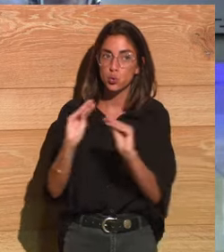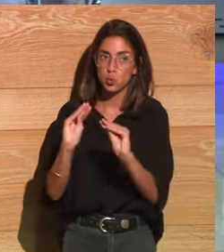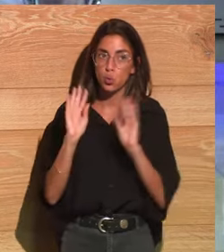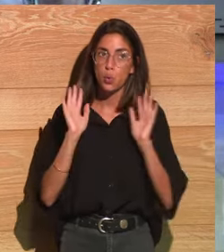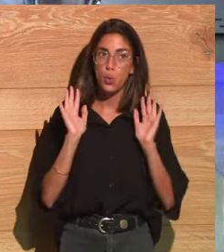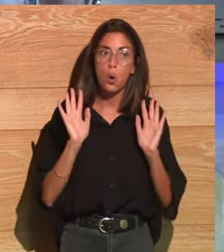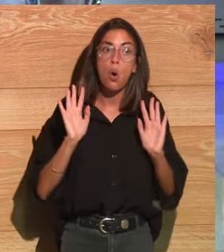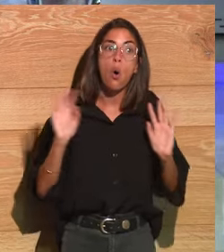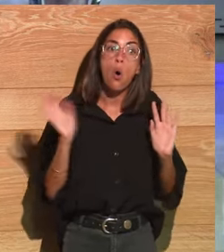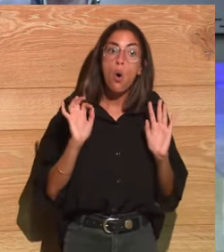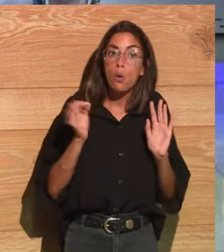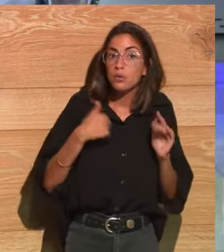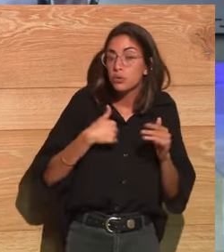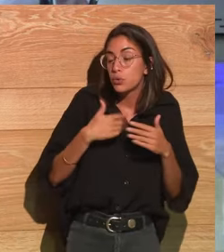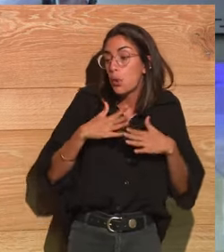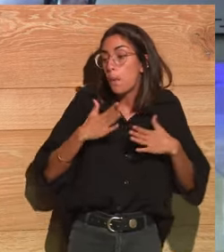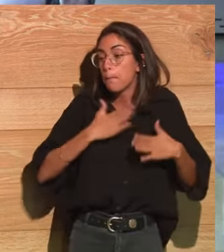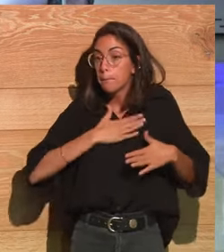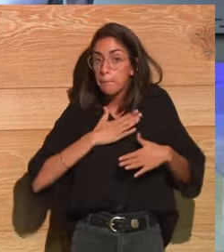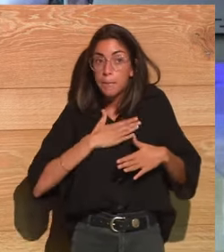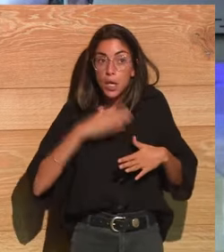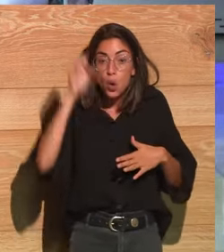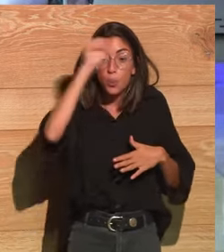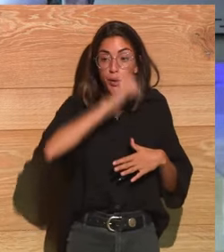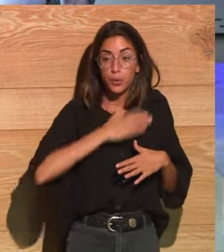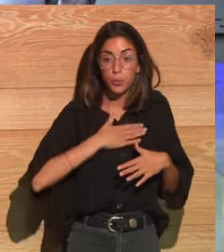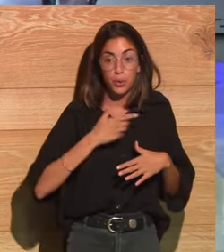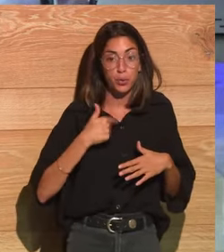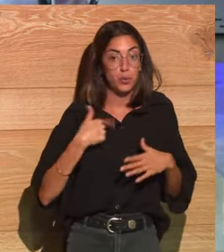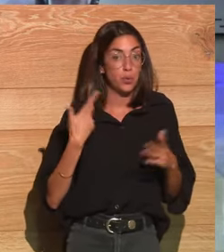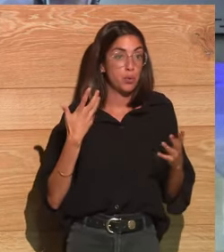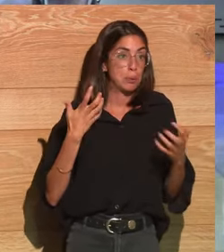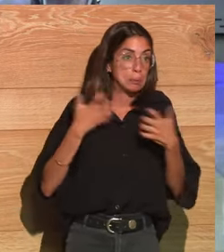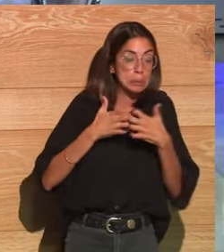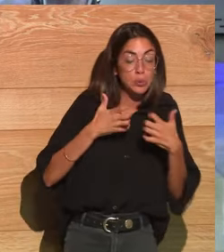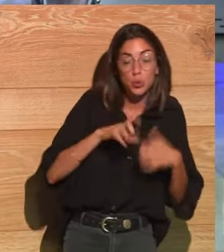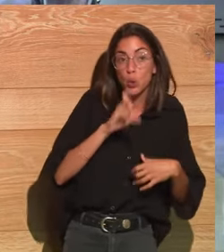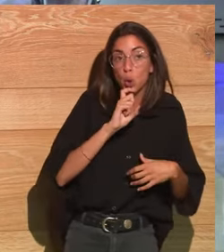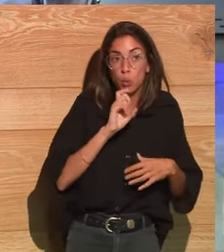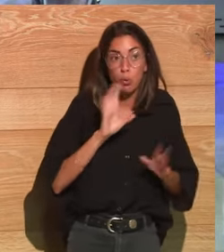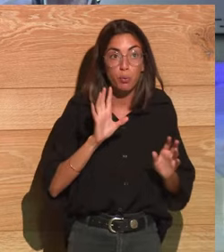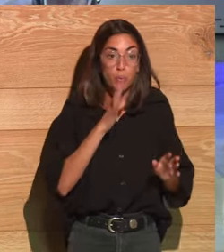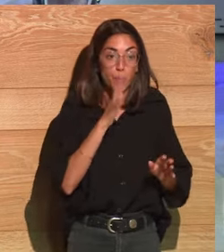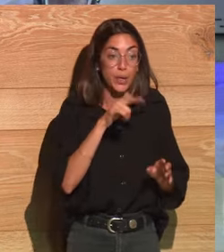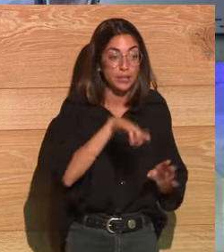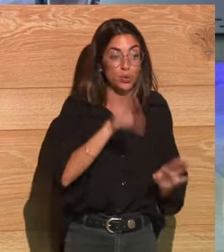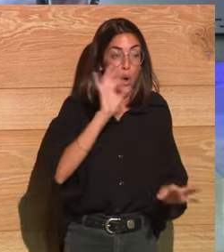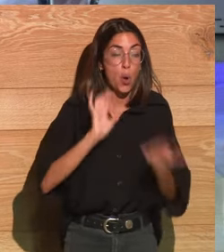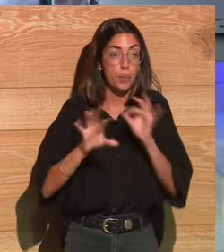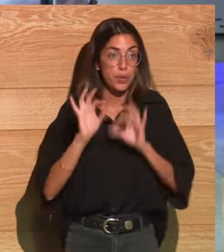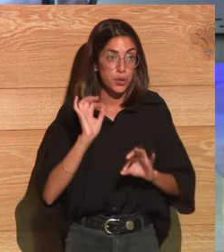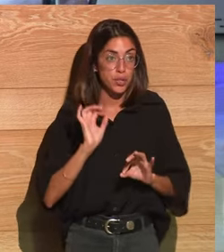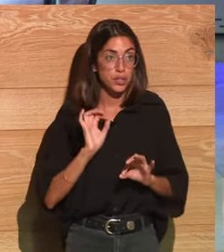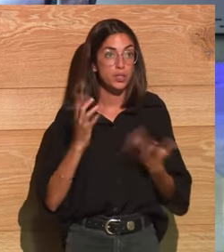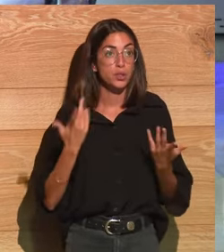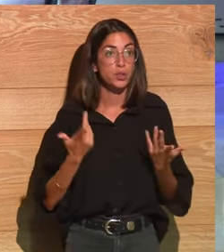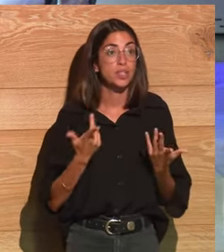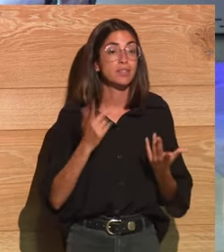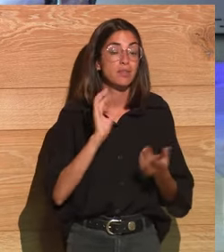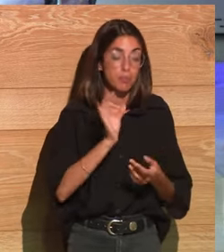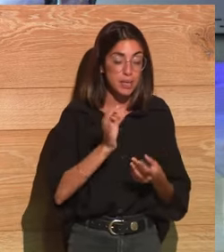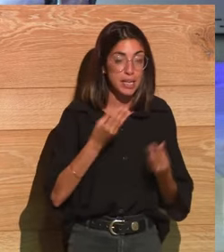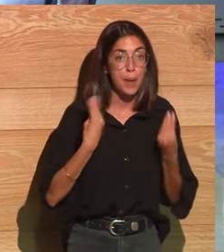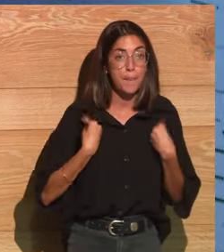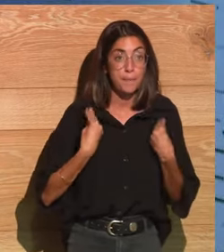mí con lo mío y ya veré cómo lo combato, ¿no? Son diferentes opciones, pero es cierto, el hecho de vivir muchos más años aumenta